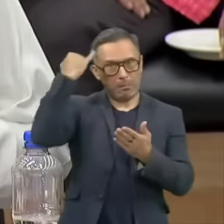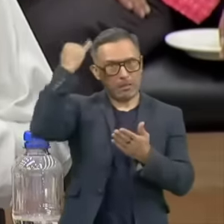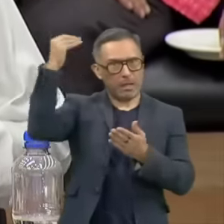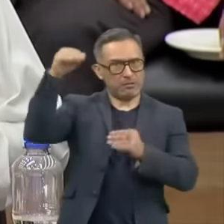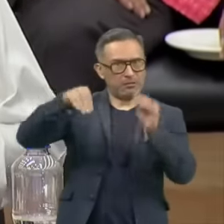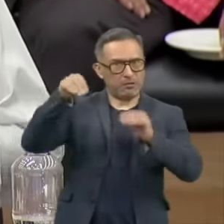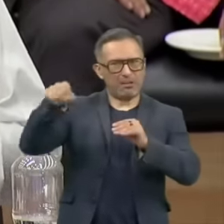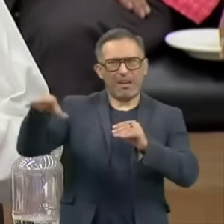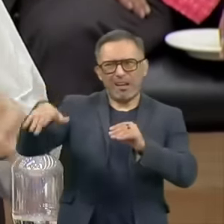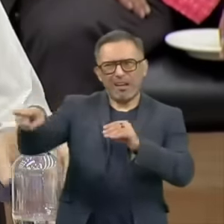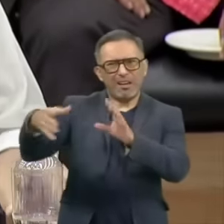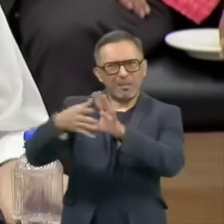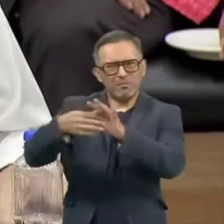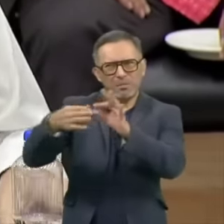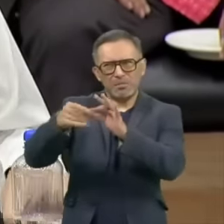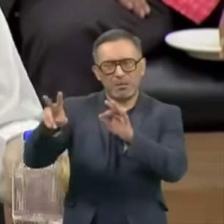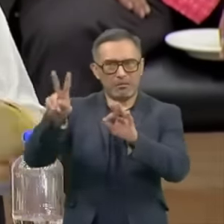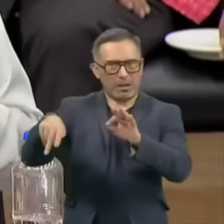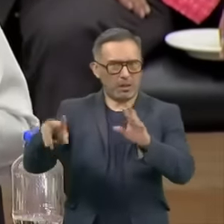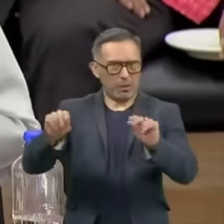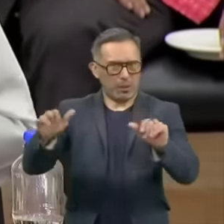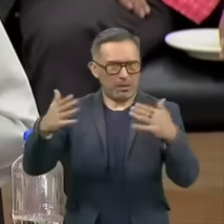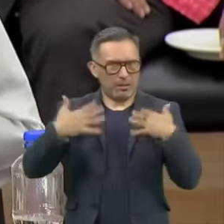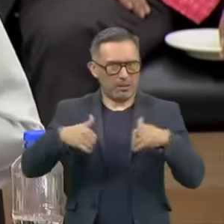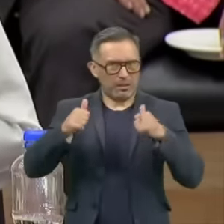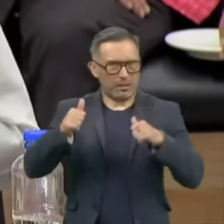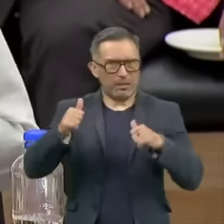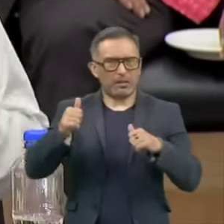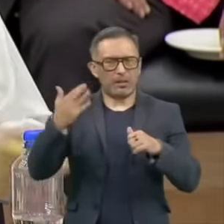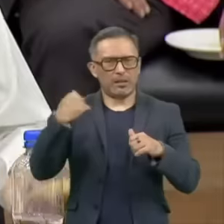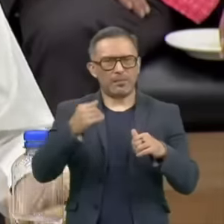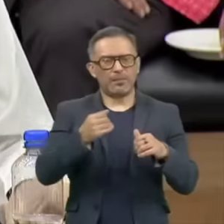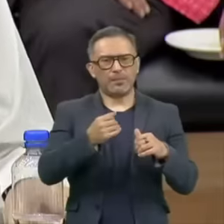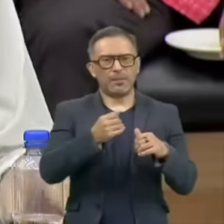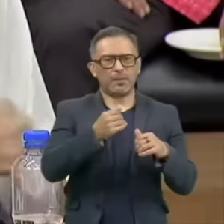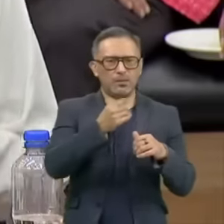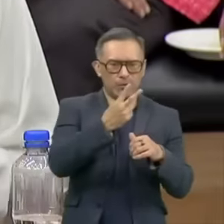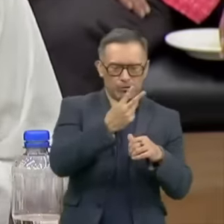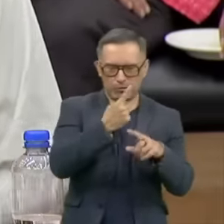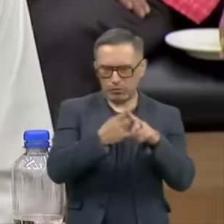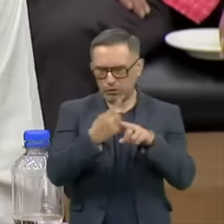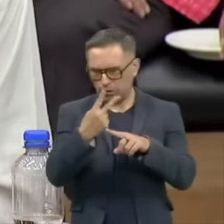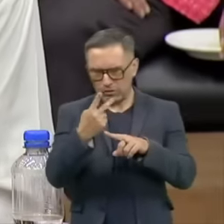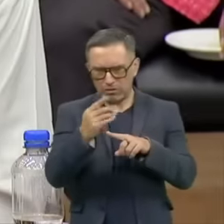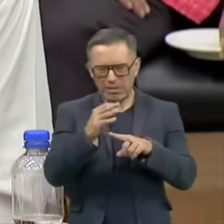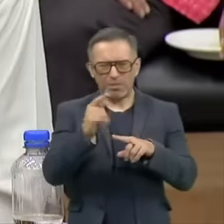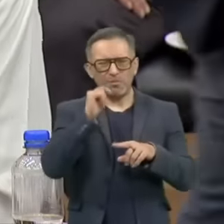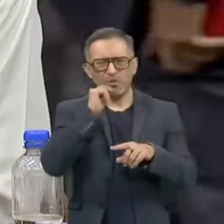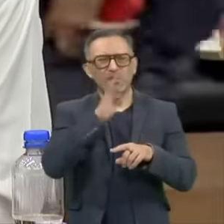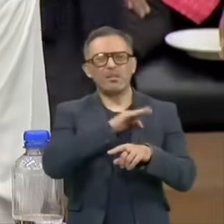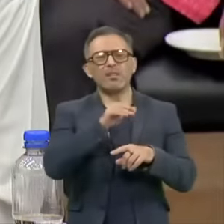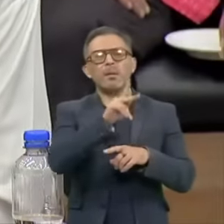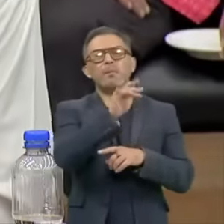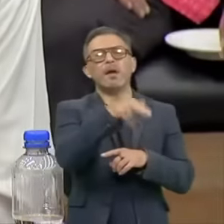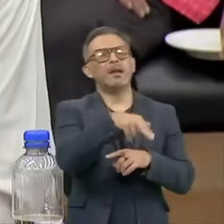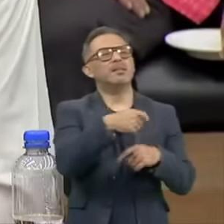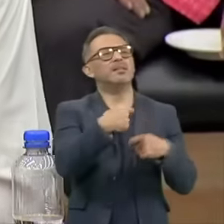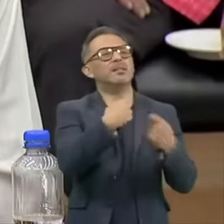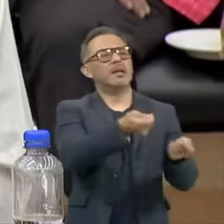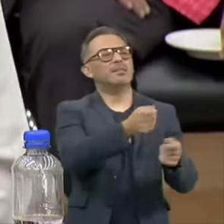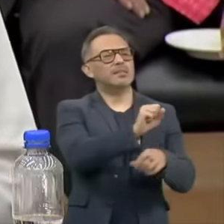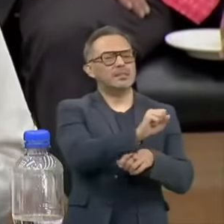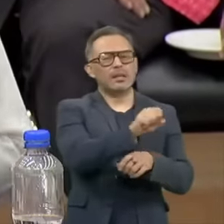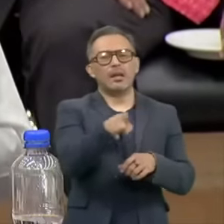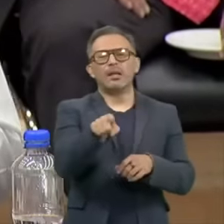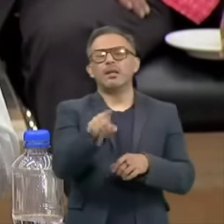gran cosa de lo que planteó, pero como decía mi abuela, dos de la vela y de la vela dos, hay que darle 60 diputados al PAN, 40